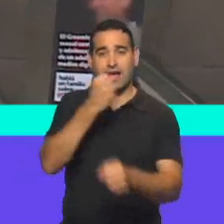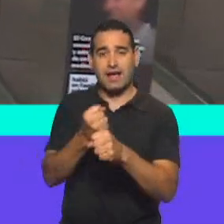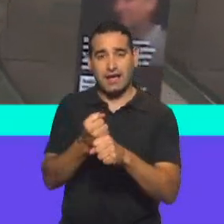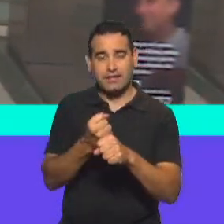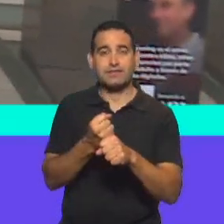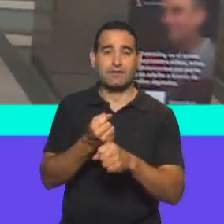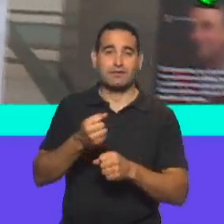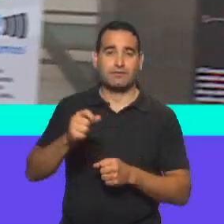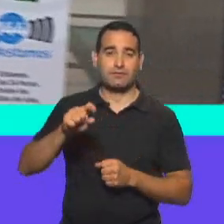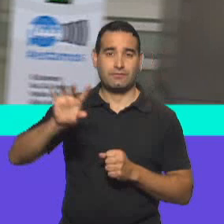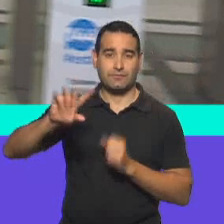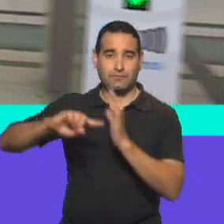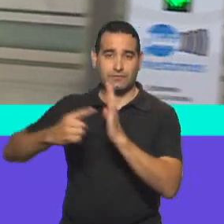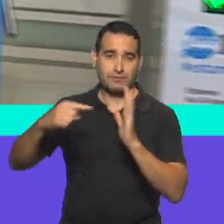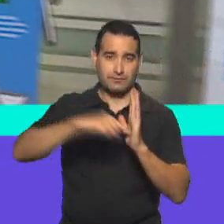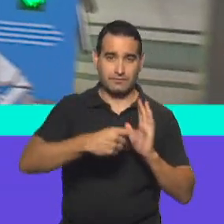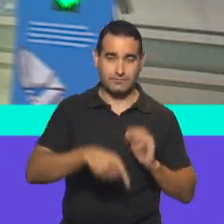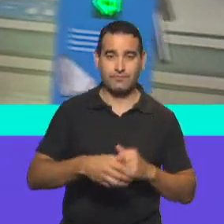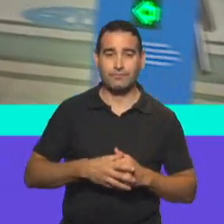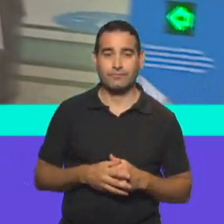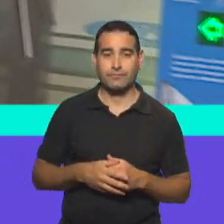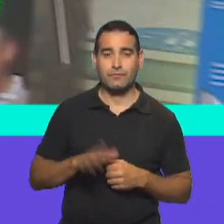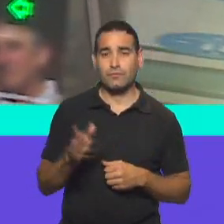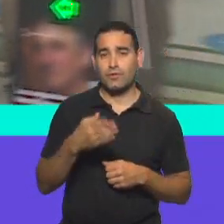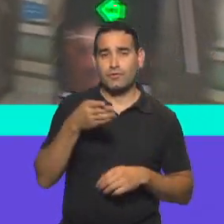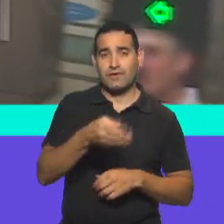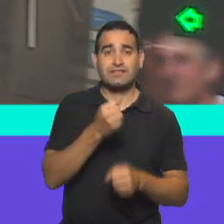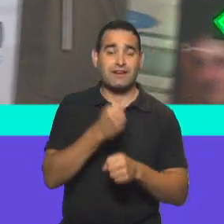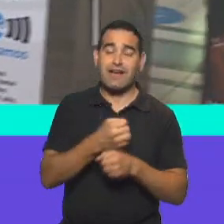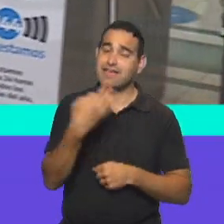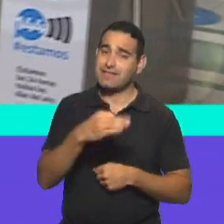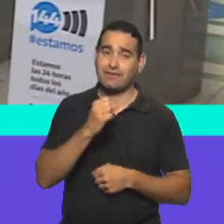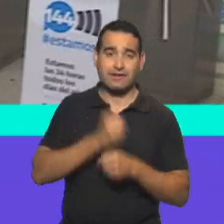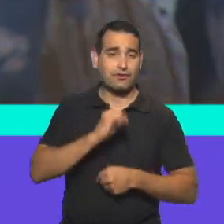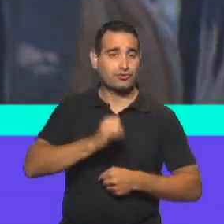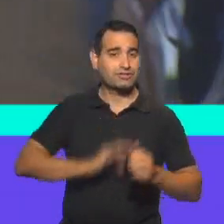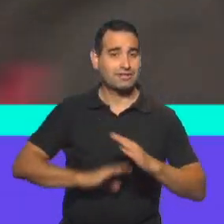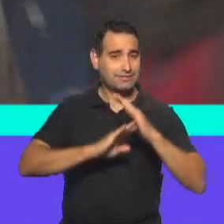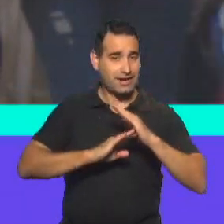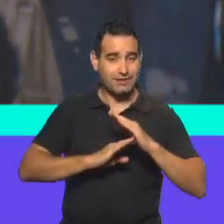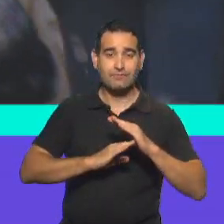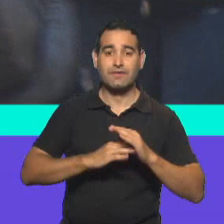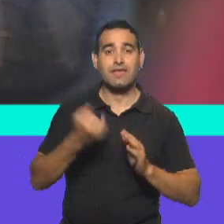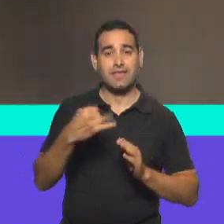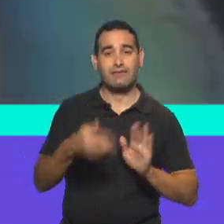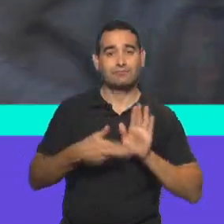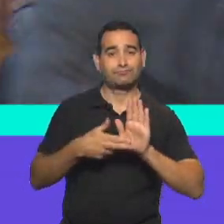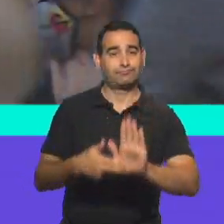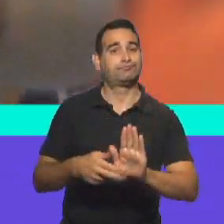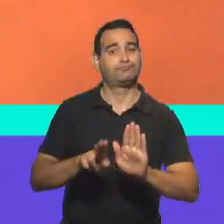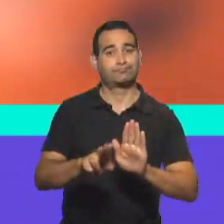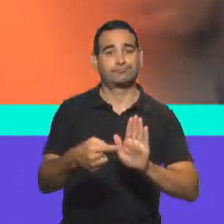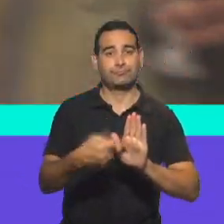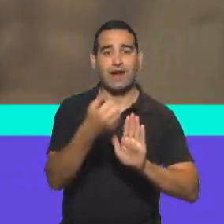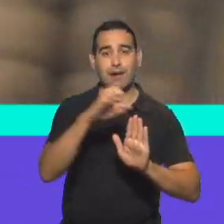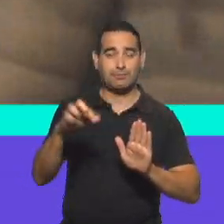de Buenos Aires para realizar sus tareas. Claro, todos tienen que ser personal esencial y lo tienen que tener acreditado en la